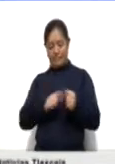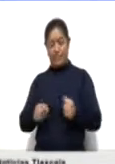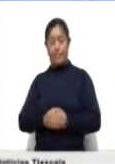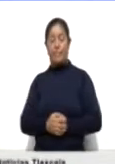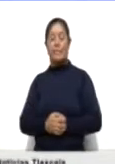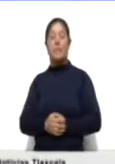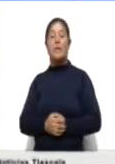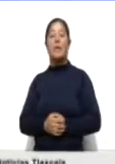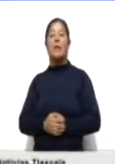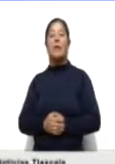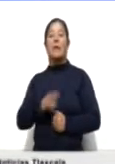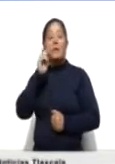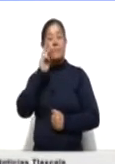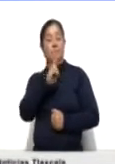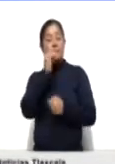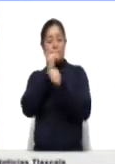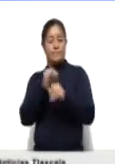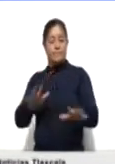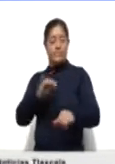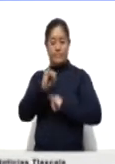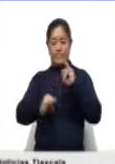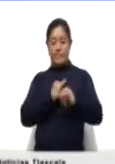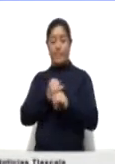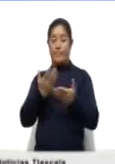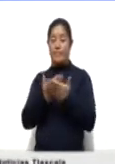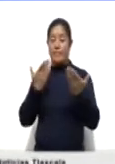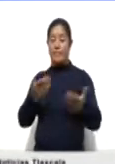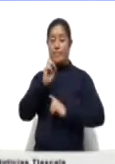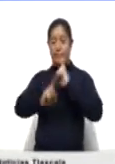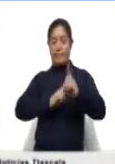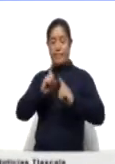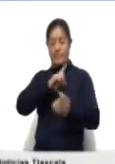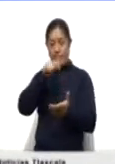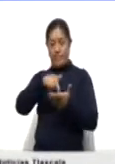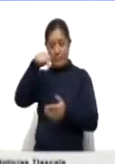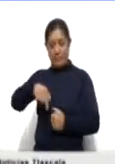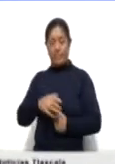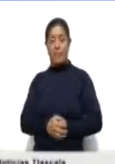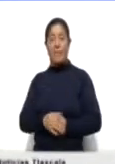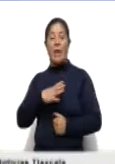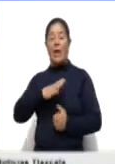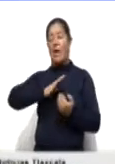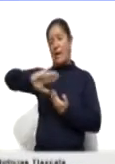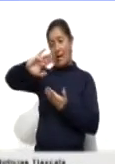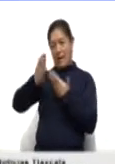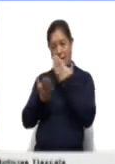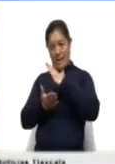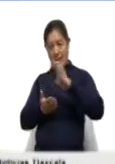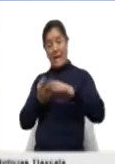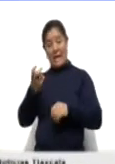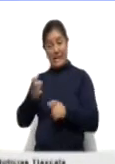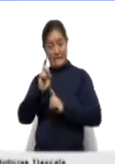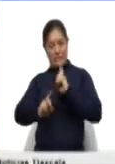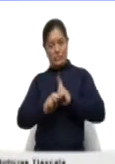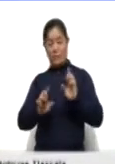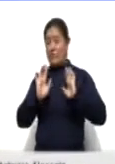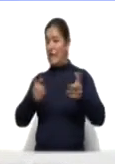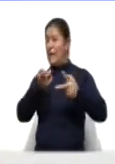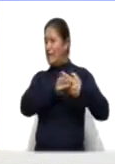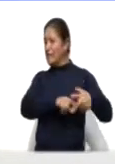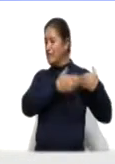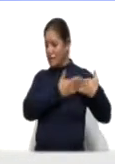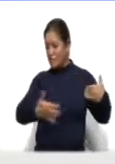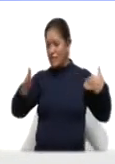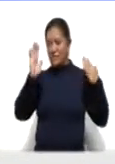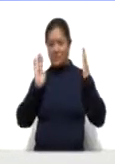a la información internacional para hablar ahora del deporte local, y comenzamos hablando del karate, porque este deporte ha comenzado ya con sus procesos